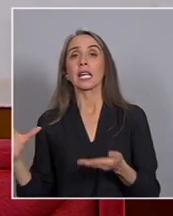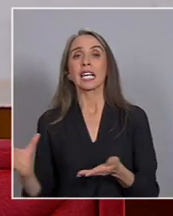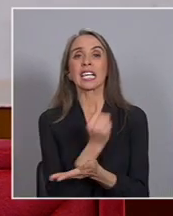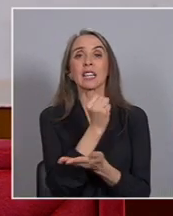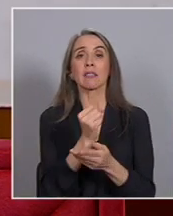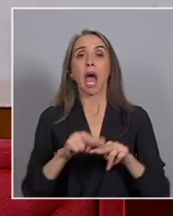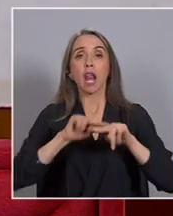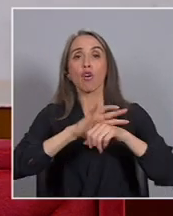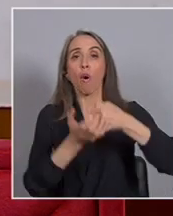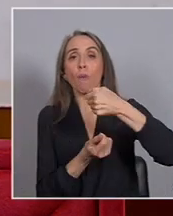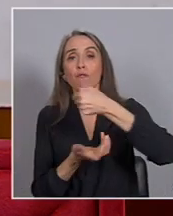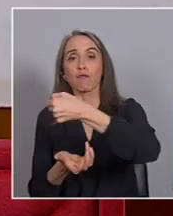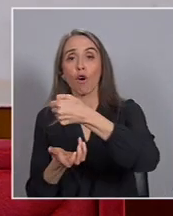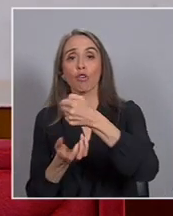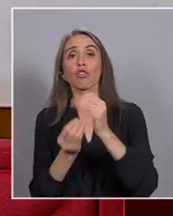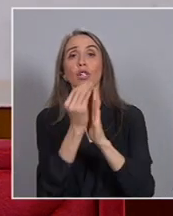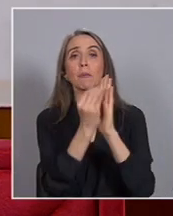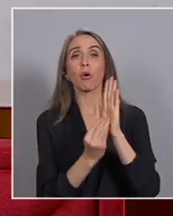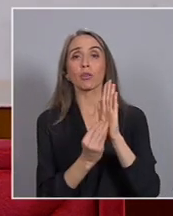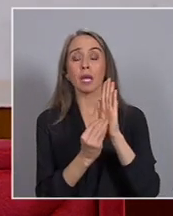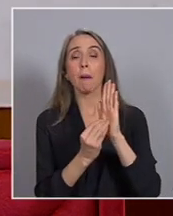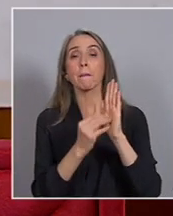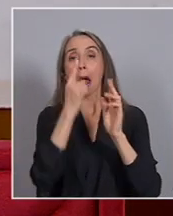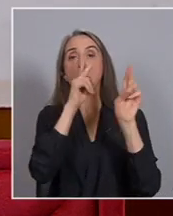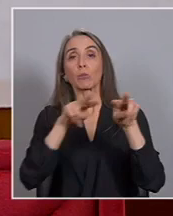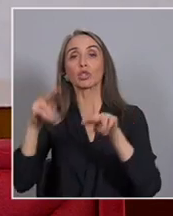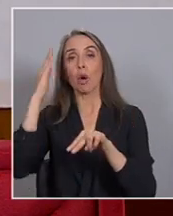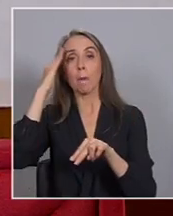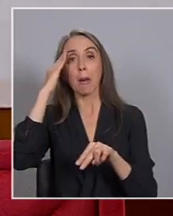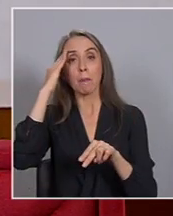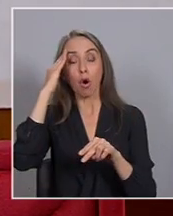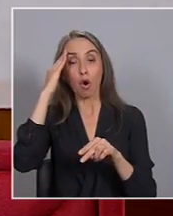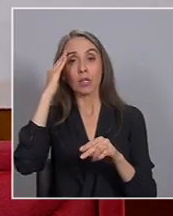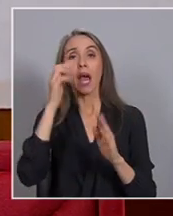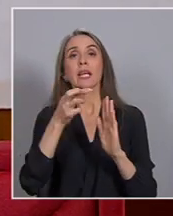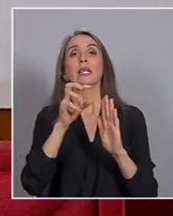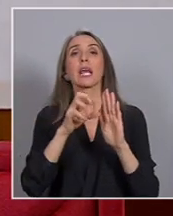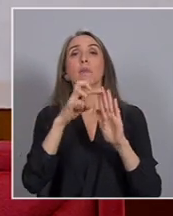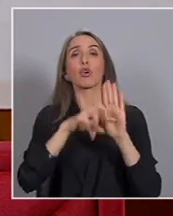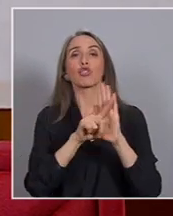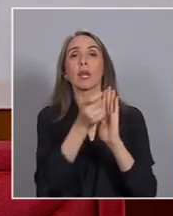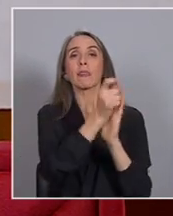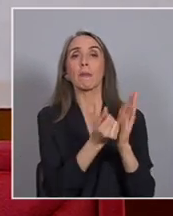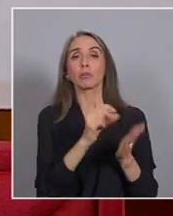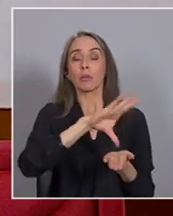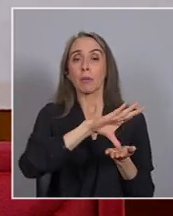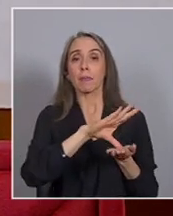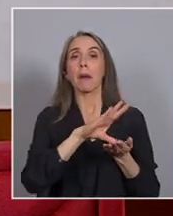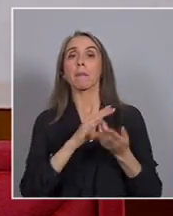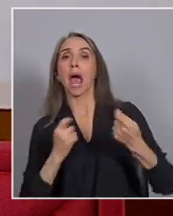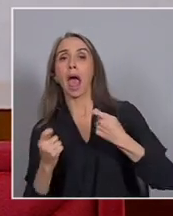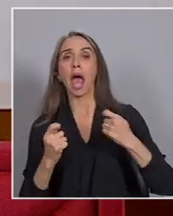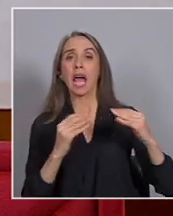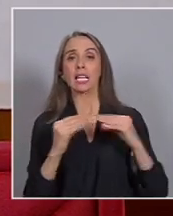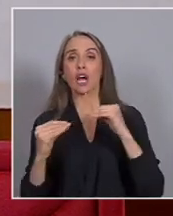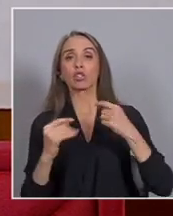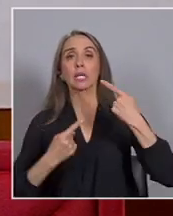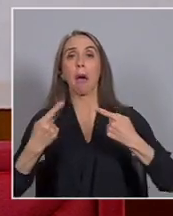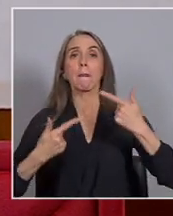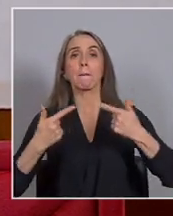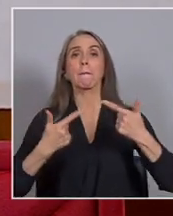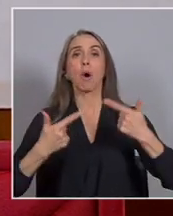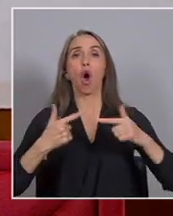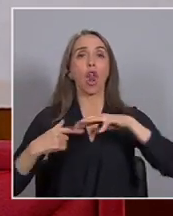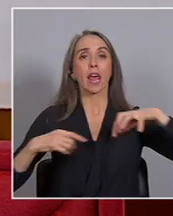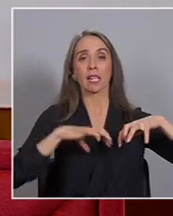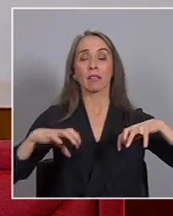presupuesto. Como parte de una negociación política, nos dañamos no al gobierno,